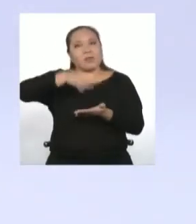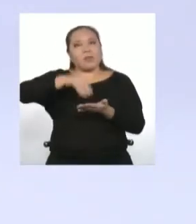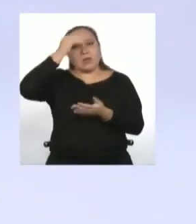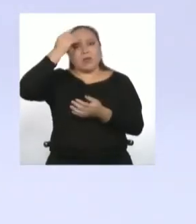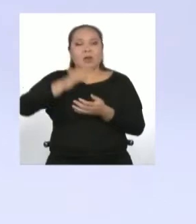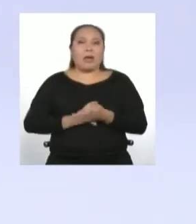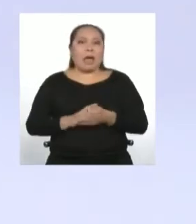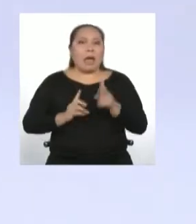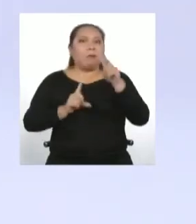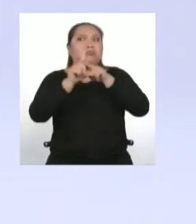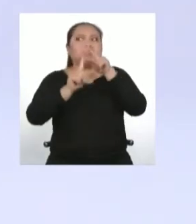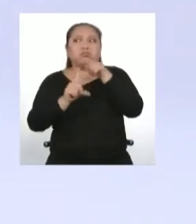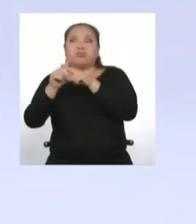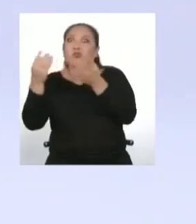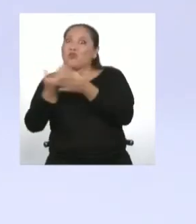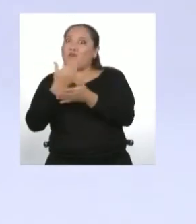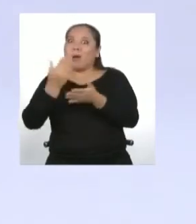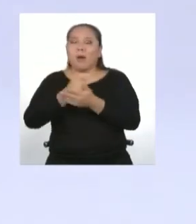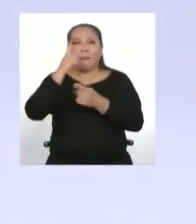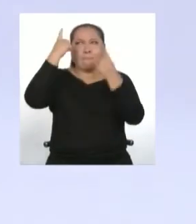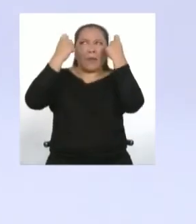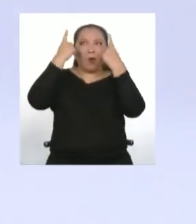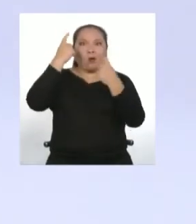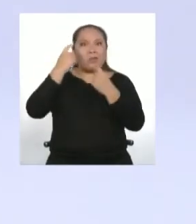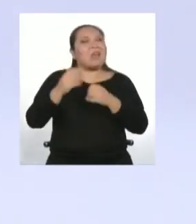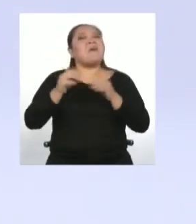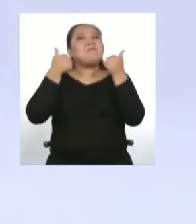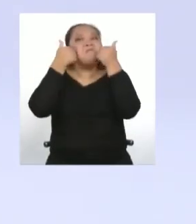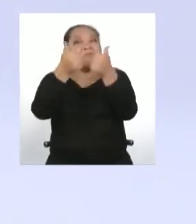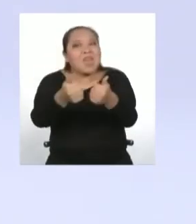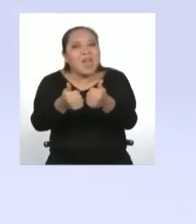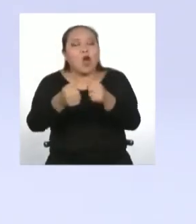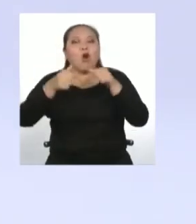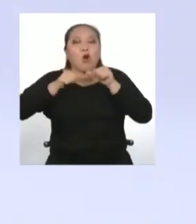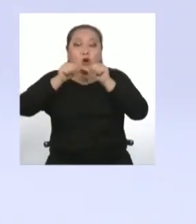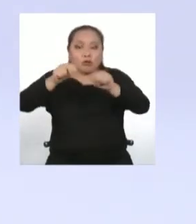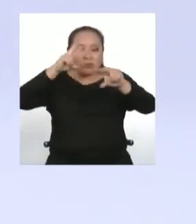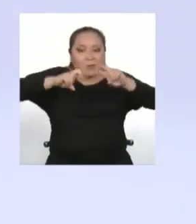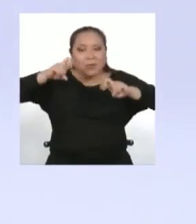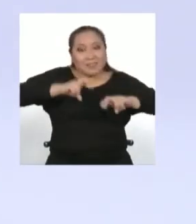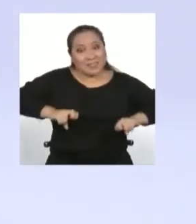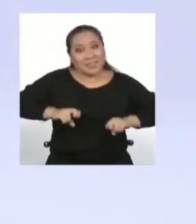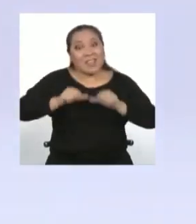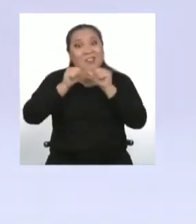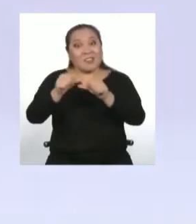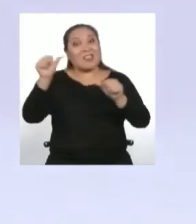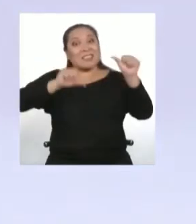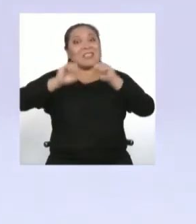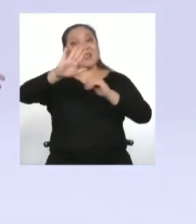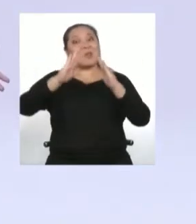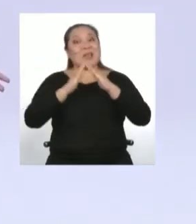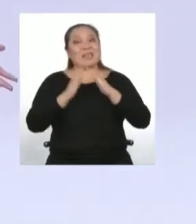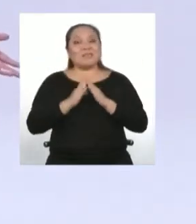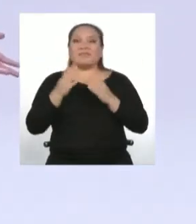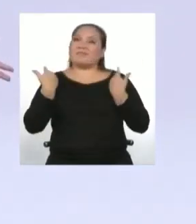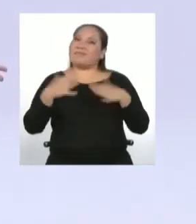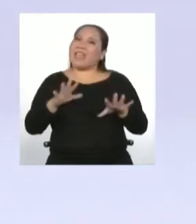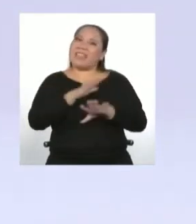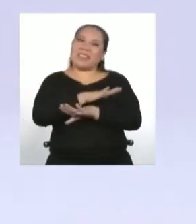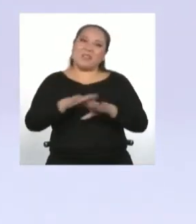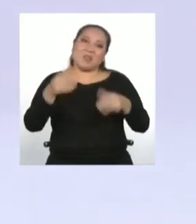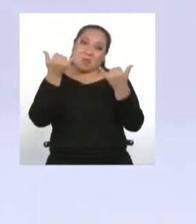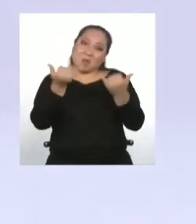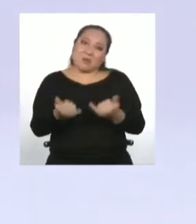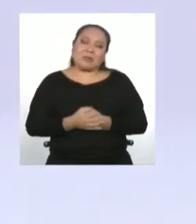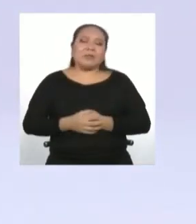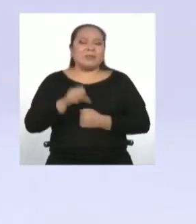preguntas, bueno, increíble, bravazo. Inicia tus propias averiguaciones y continúa haciendo ciencia desde tu casa. Y esto ha sido todo por hoy.